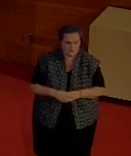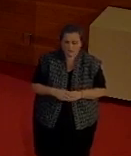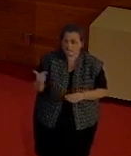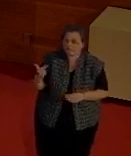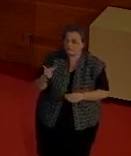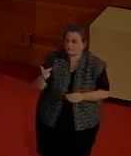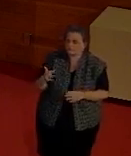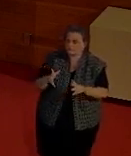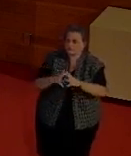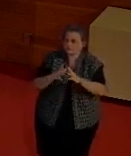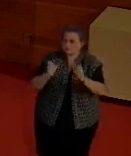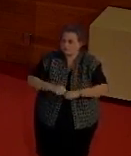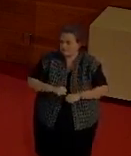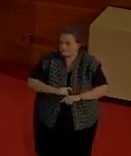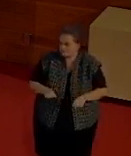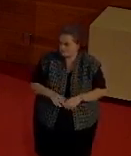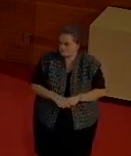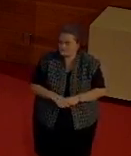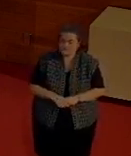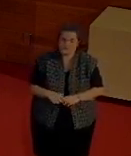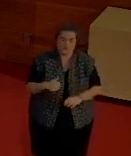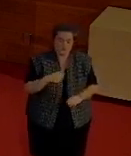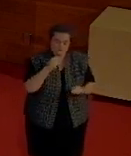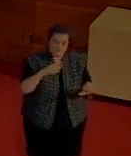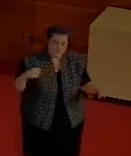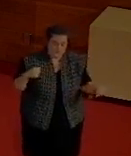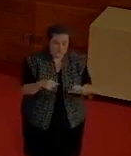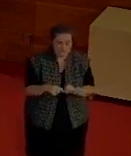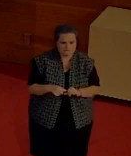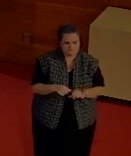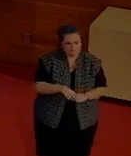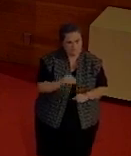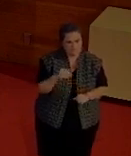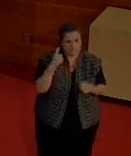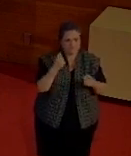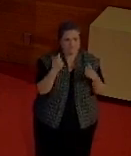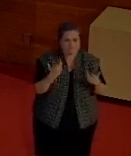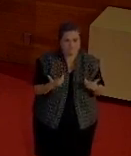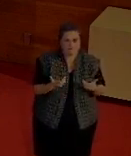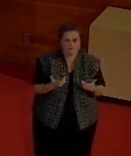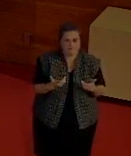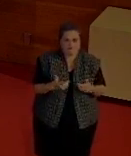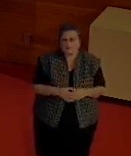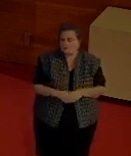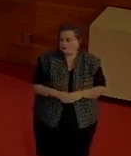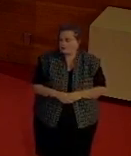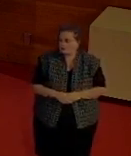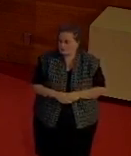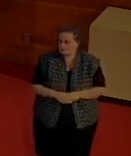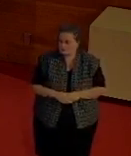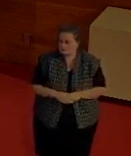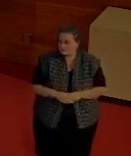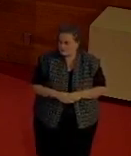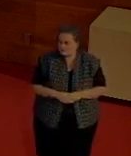ha Tampoco yo yo he trato de entender la historia lo que yo conozco de la historia de la humanidad términos y sé que no es la única clave para